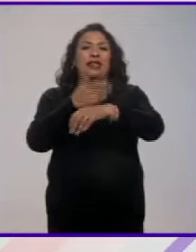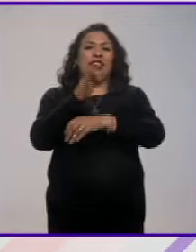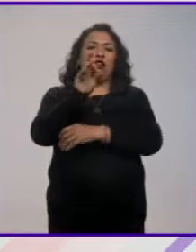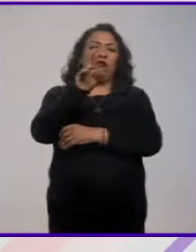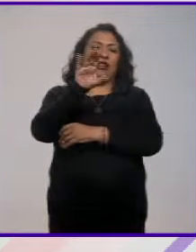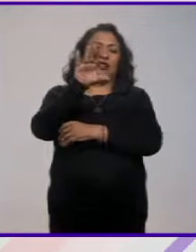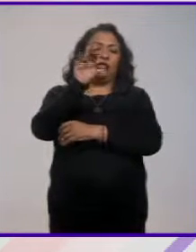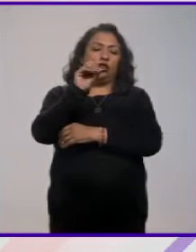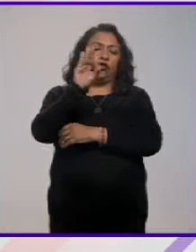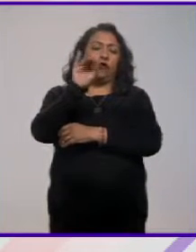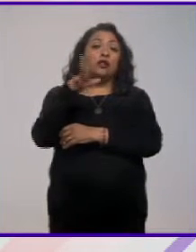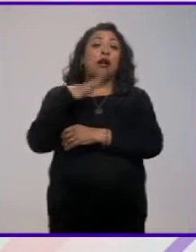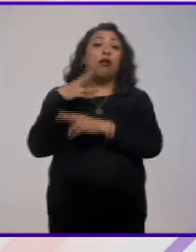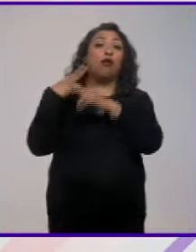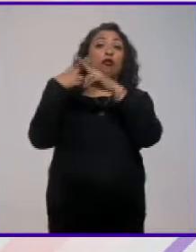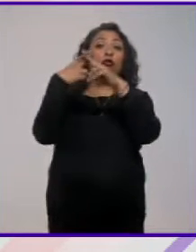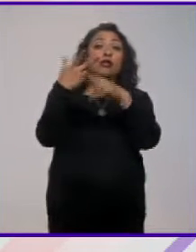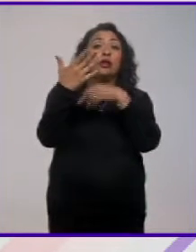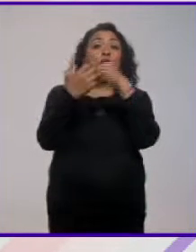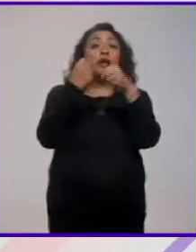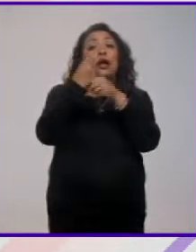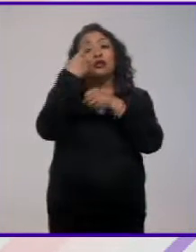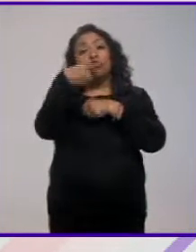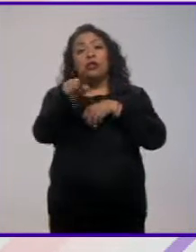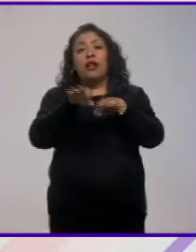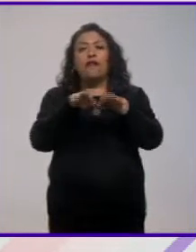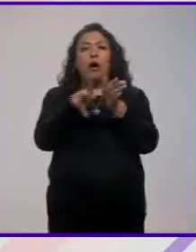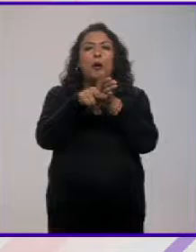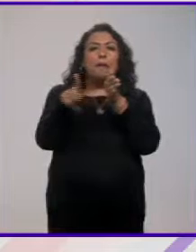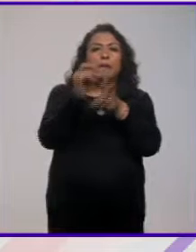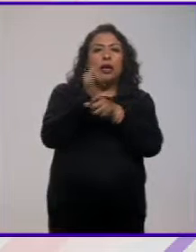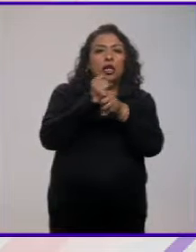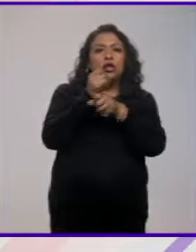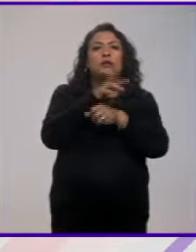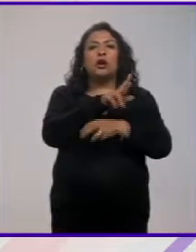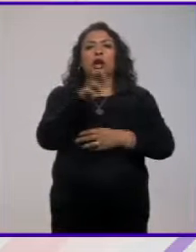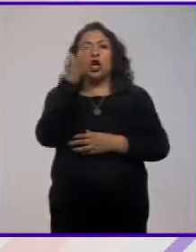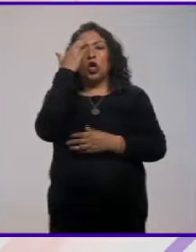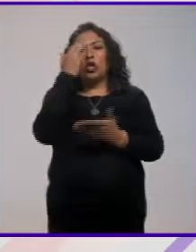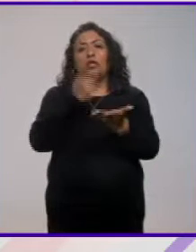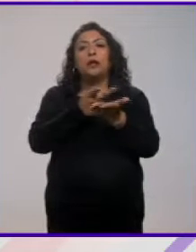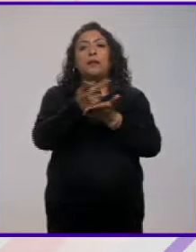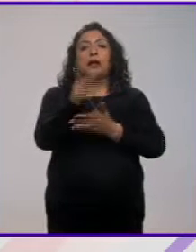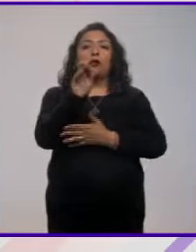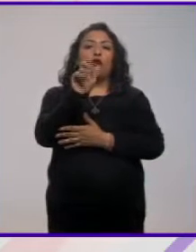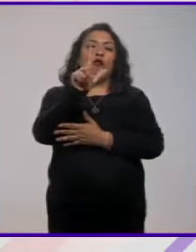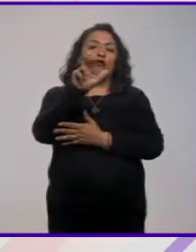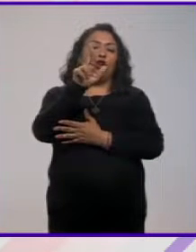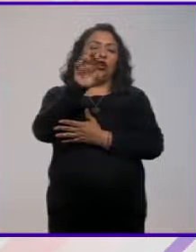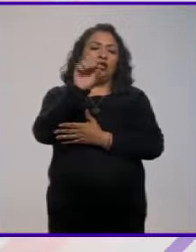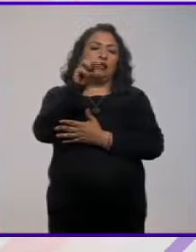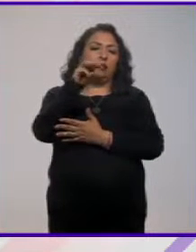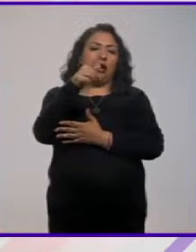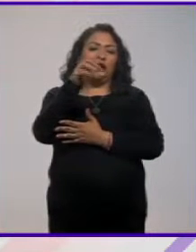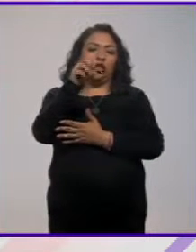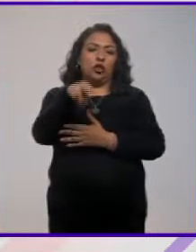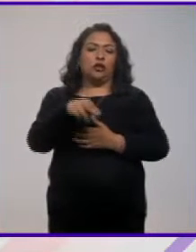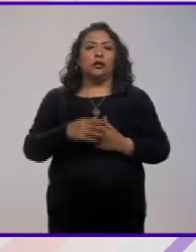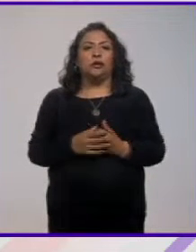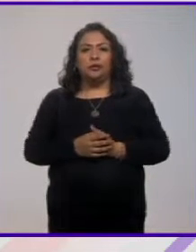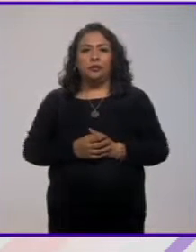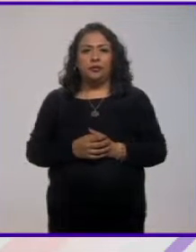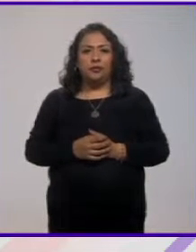Fonseca, y celebra 50 años en el trabajo periodístico. Ha sido reconocido con el premio Flores Magón. El